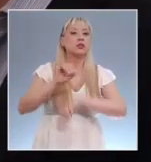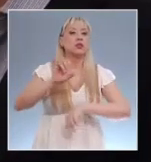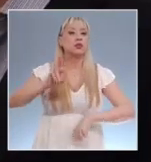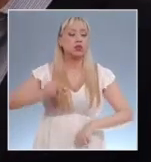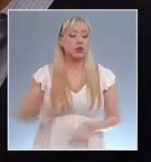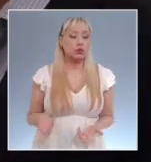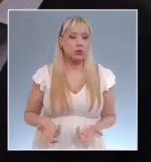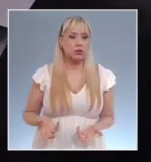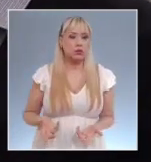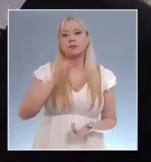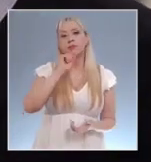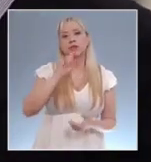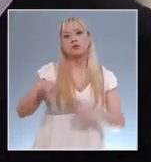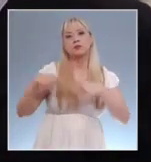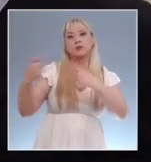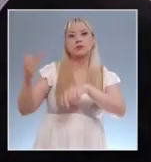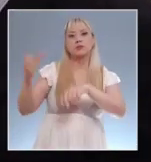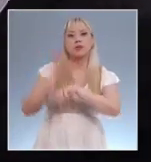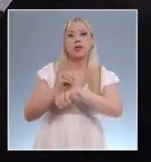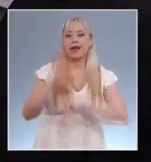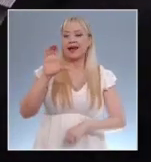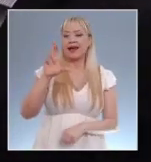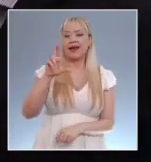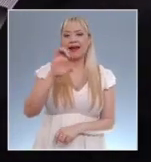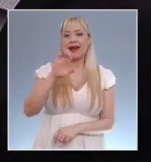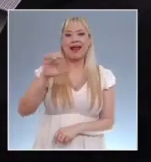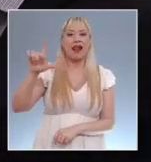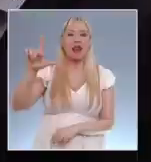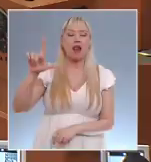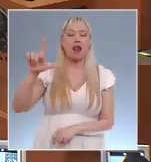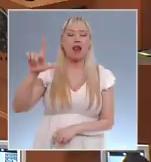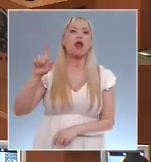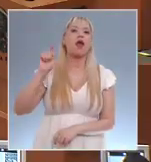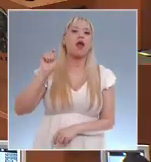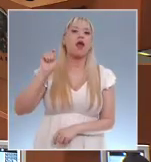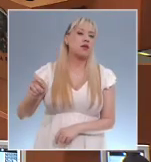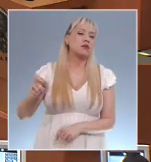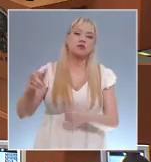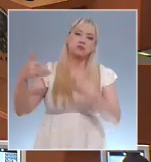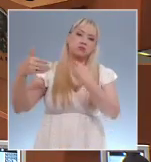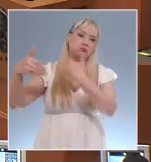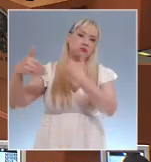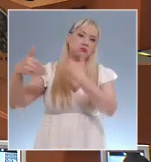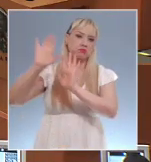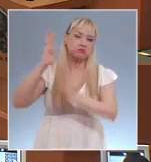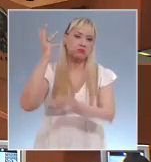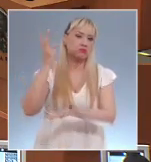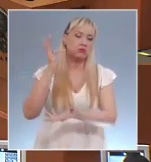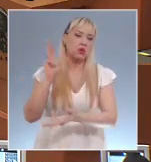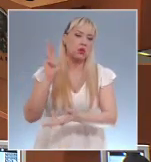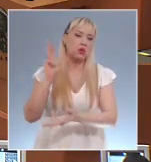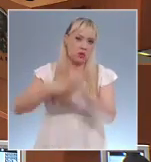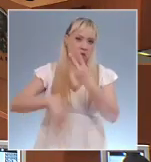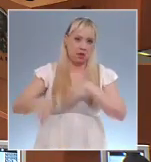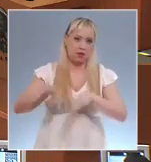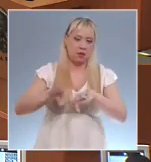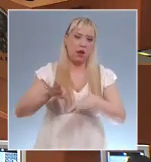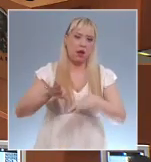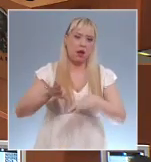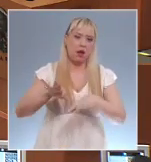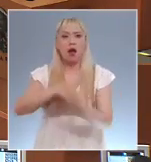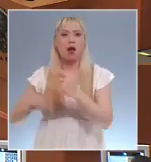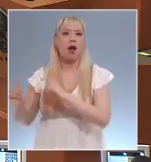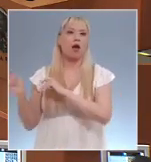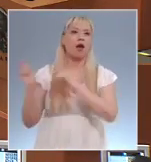Santiago Krill para separarse del cargo por tiempo indefinido. En su lugar como presidenta de la Cámara de Diputados quedará la